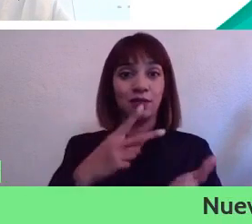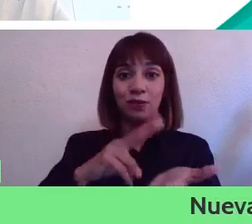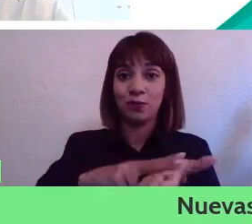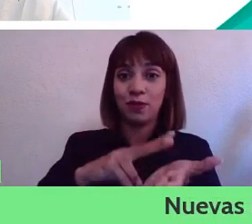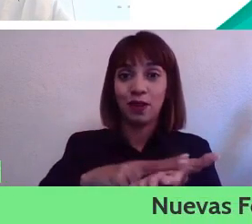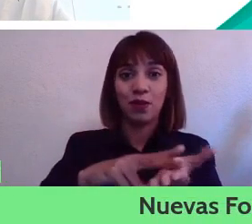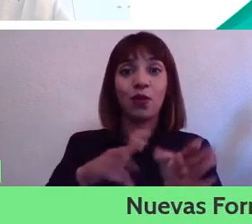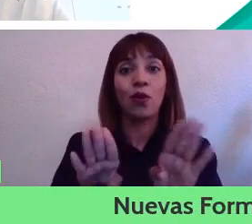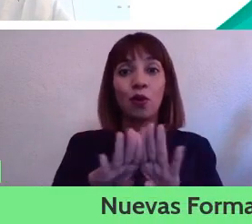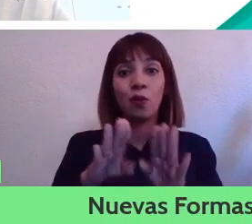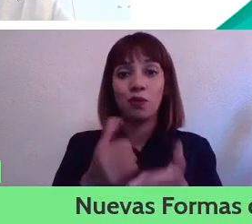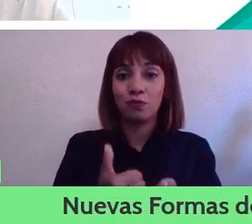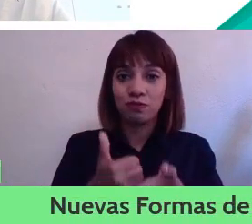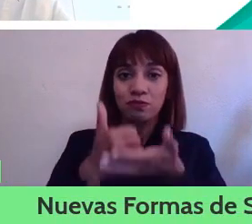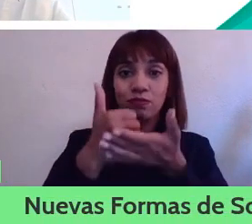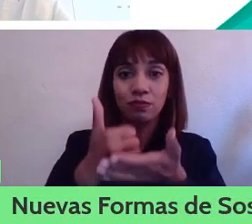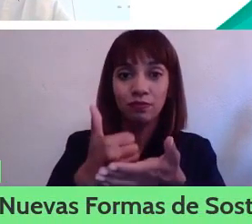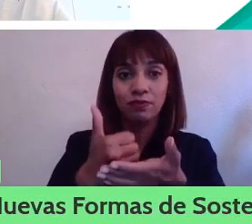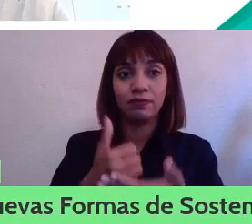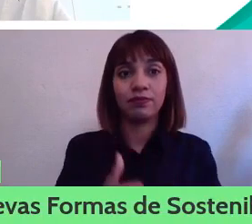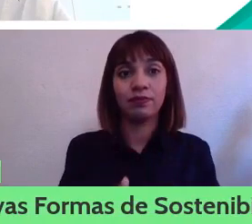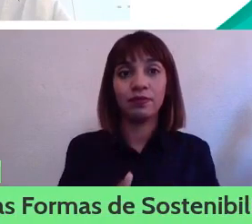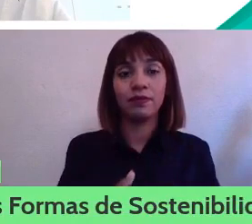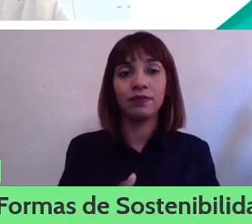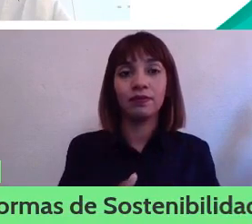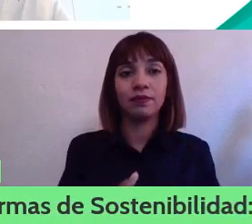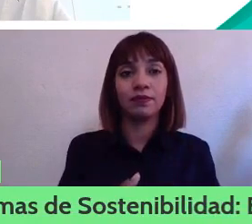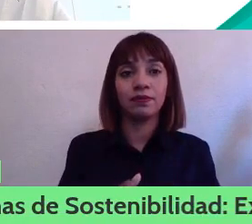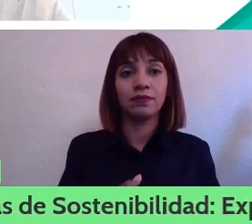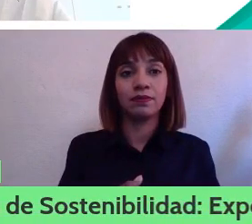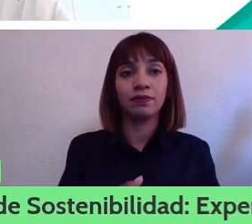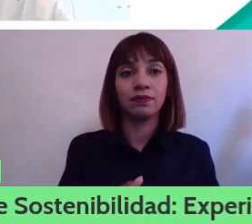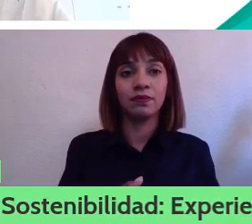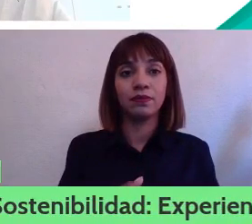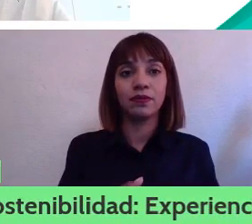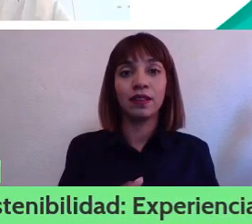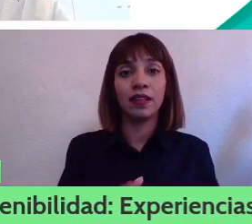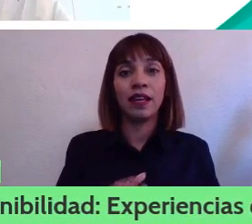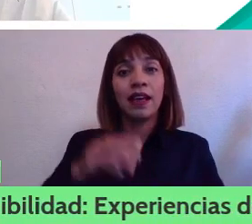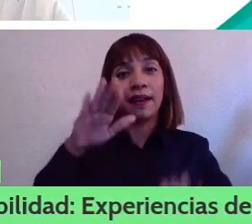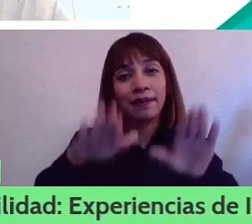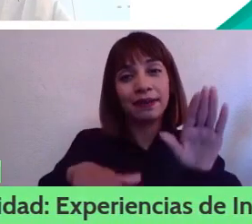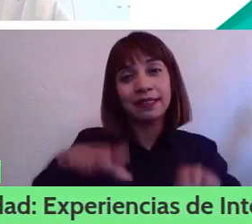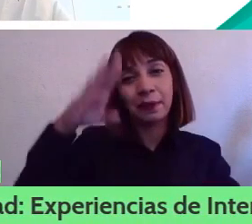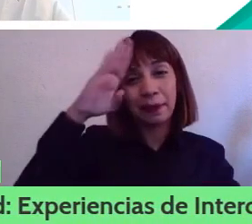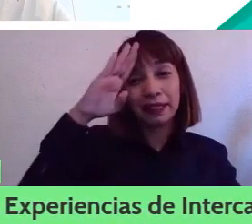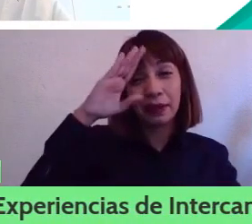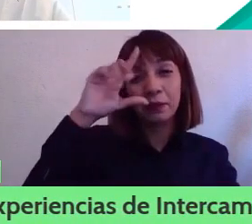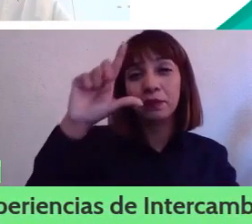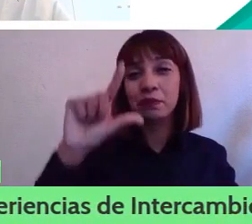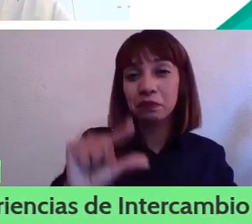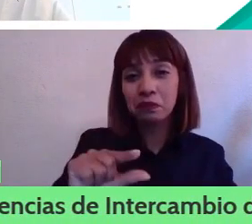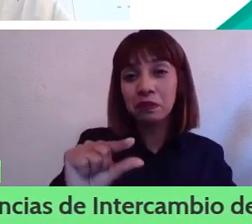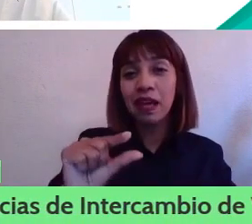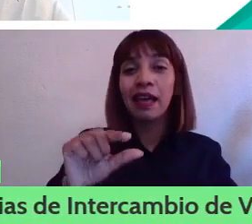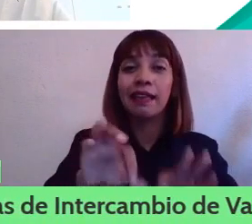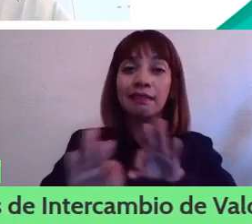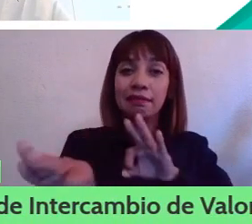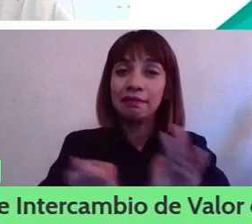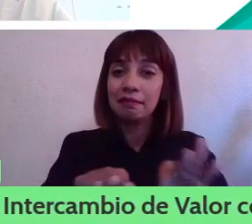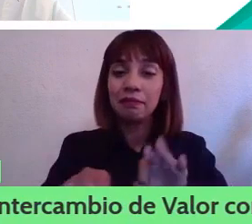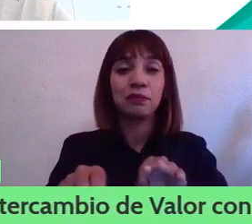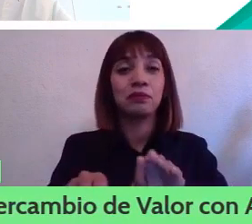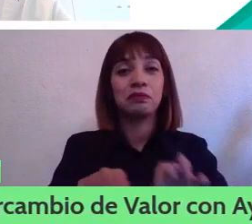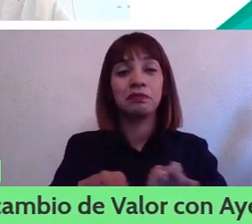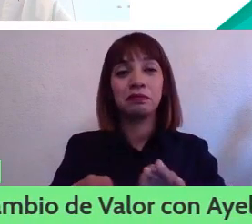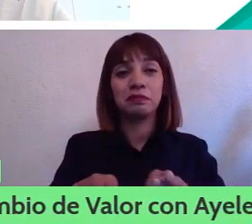valor. Y lo que me parece es que muchas veces, porque somos chiquitos, porque llevamos poco tiempo funcionando, porque, bueno, no